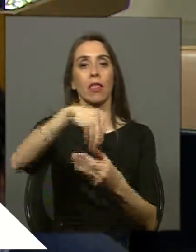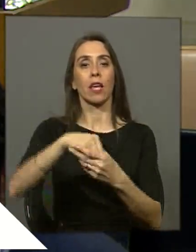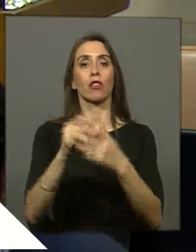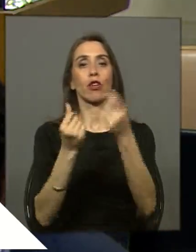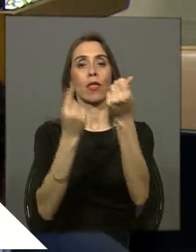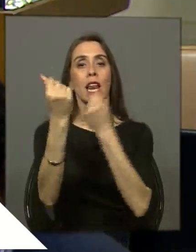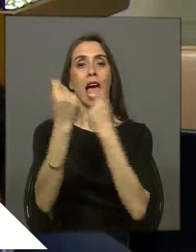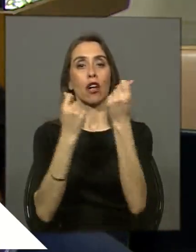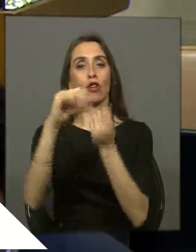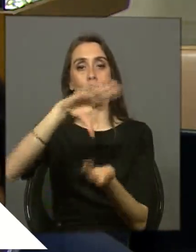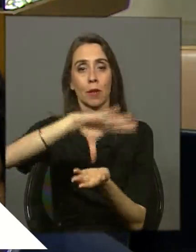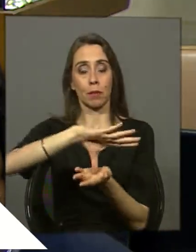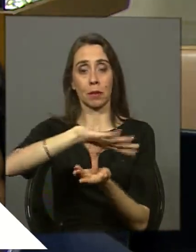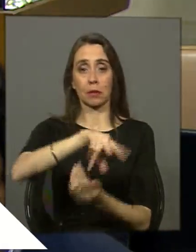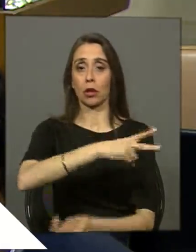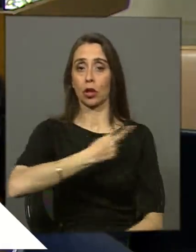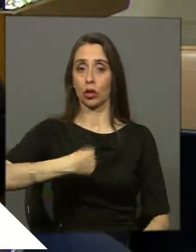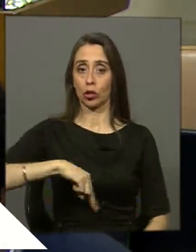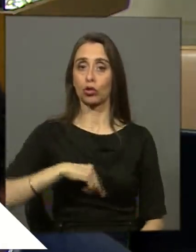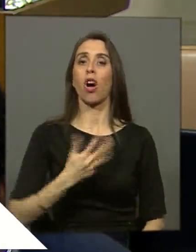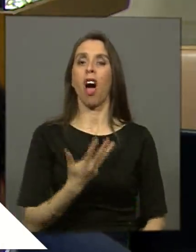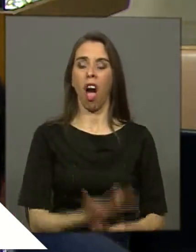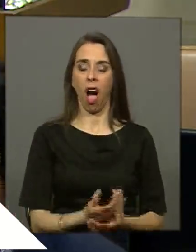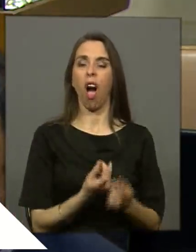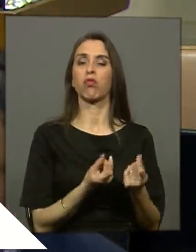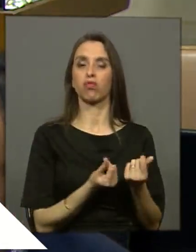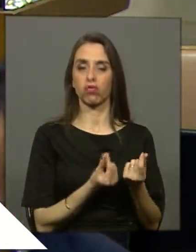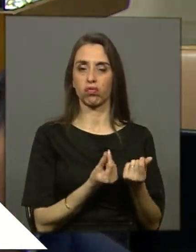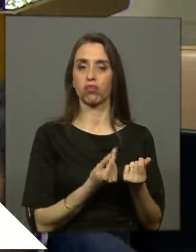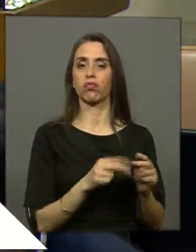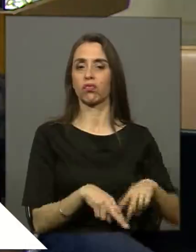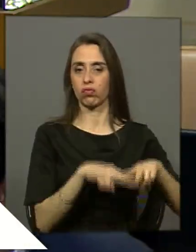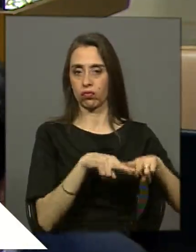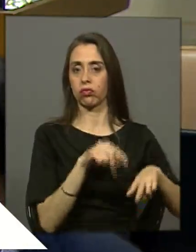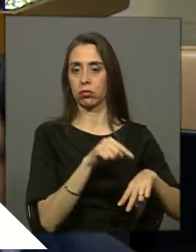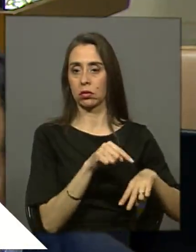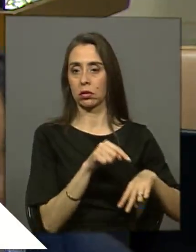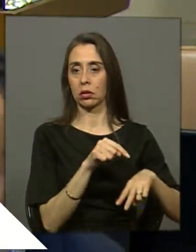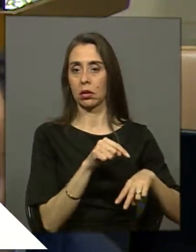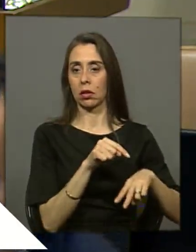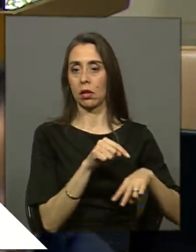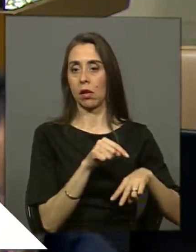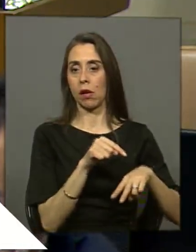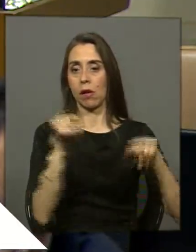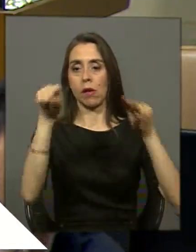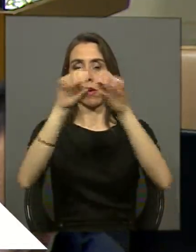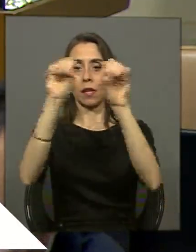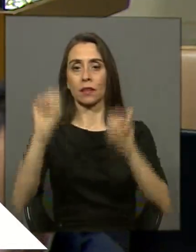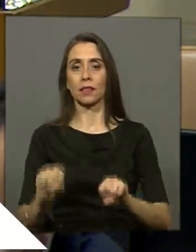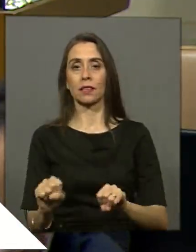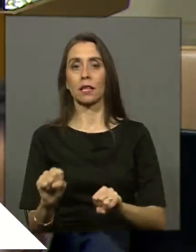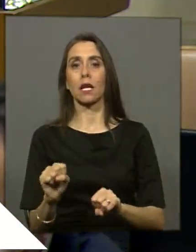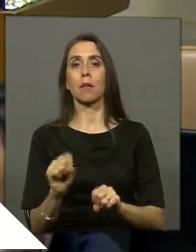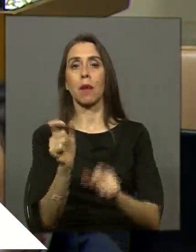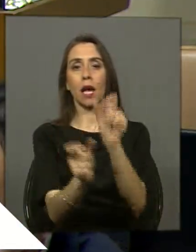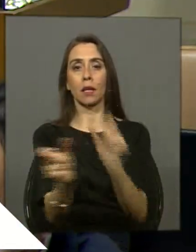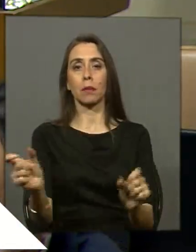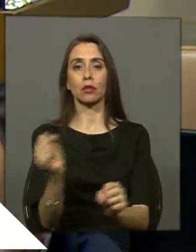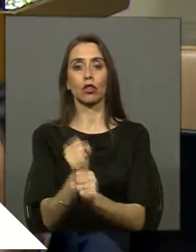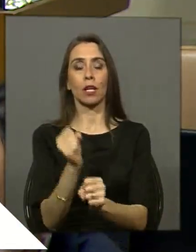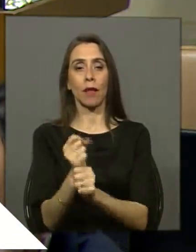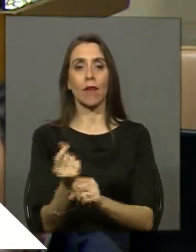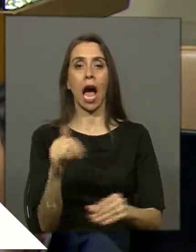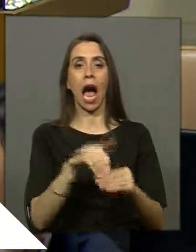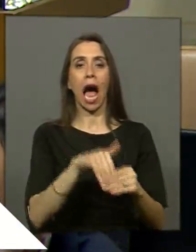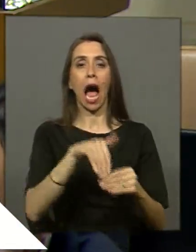y en nuestro caso hay recursos disponibles en este sistema de ahorro de los trabajadores